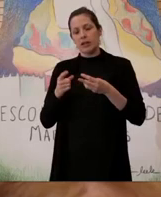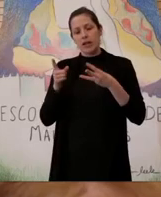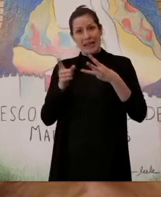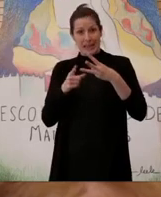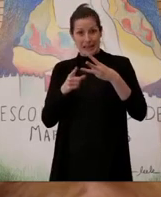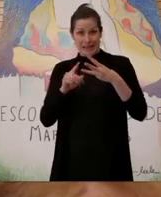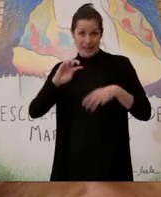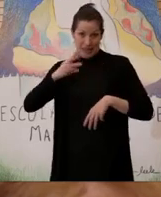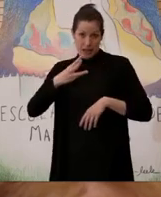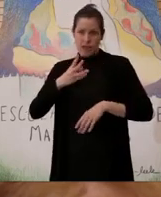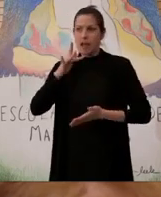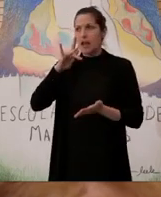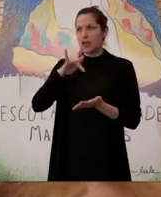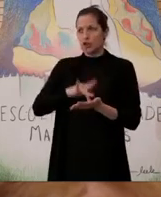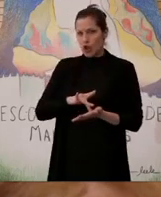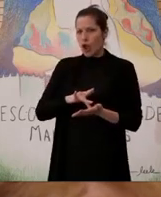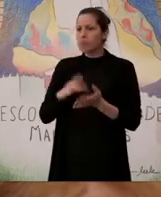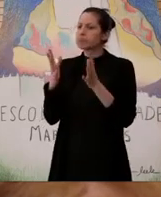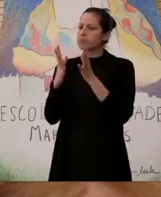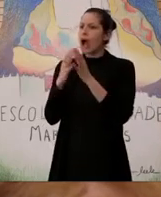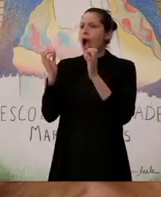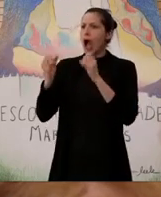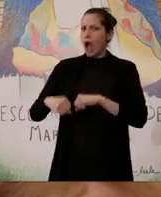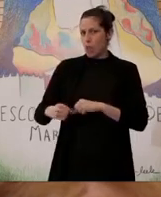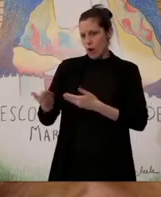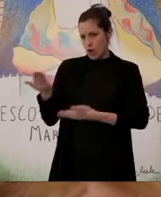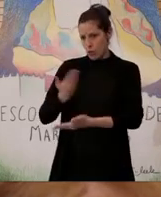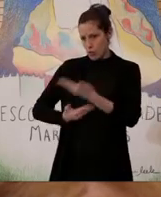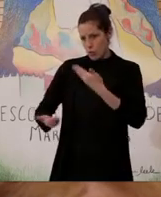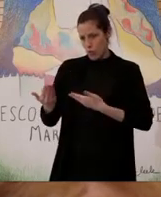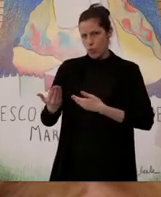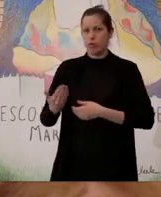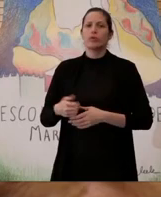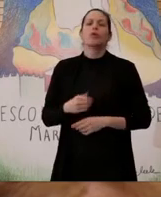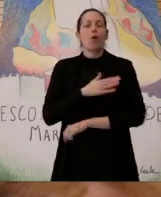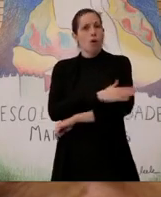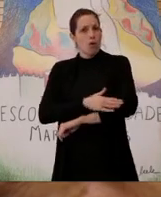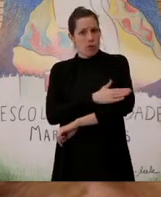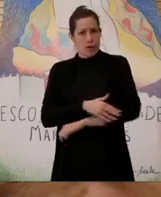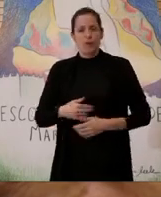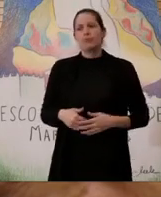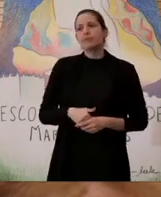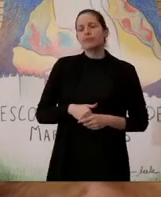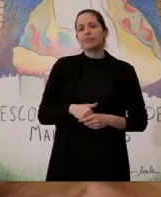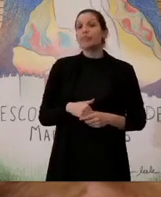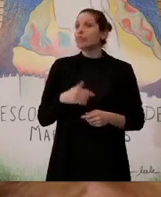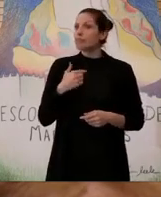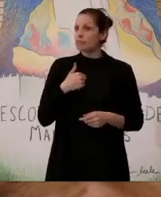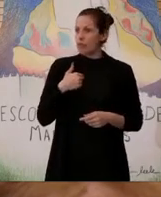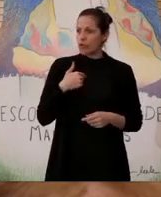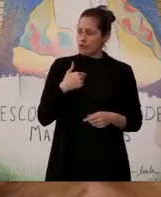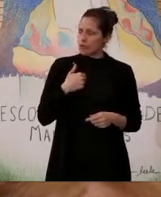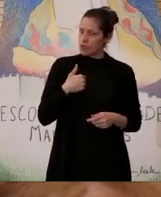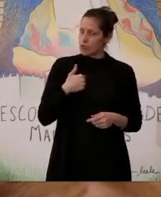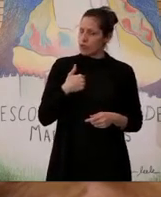el principio una situación de acuerdo de gobierno con participación o gobierno Bueno pues unos tres casos se puede decirlo yo digo Aquí me siento